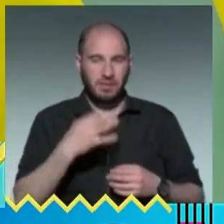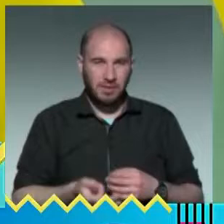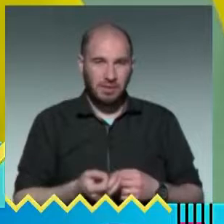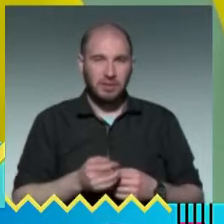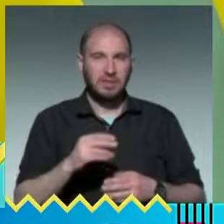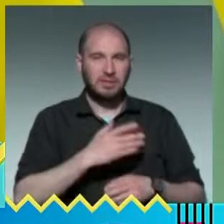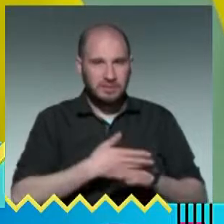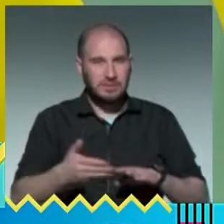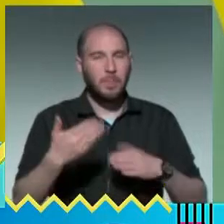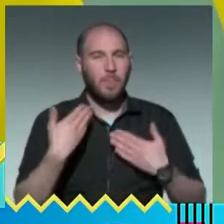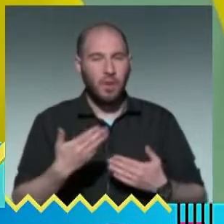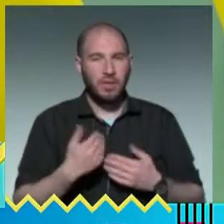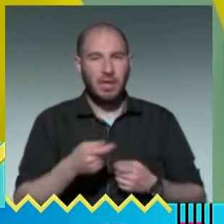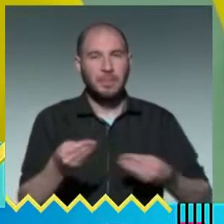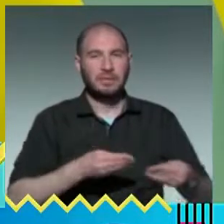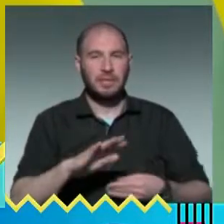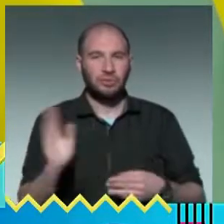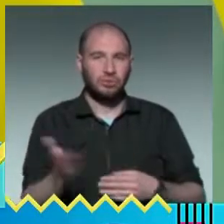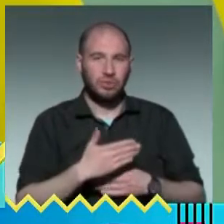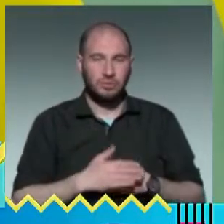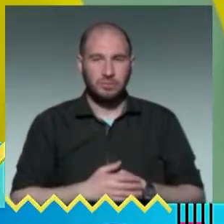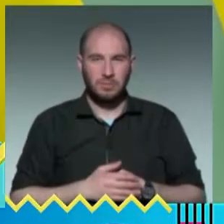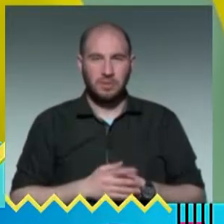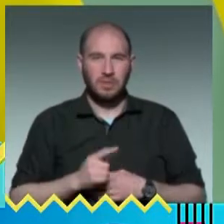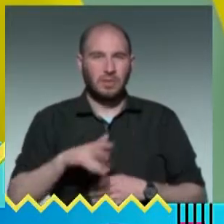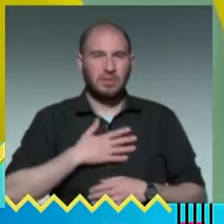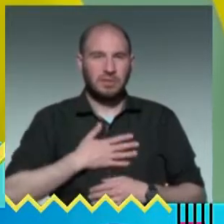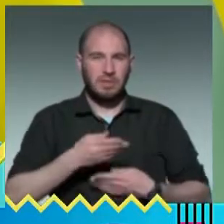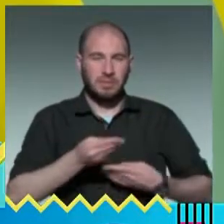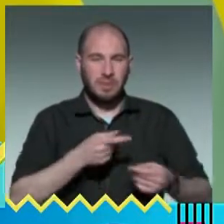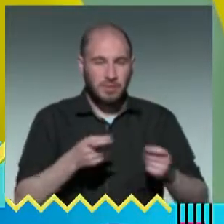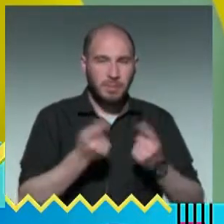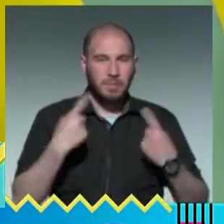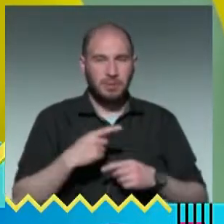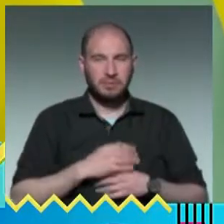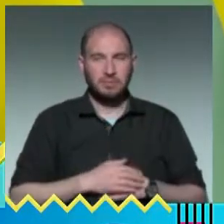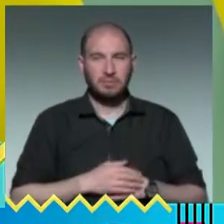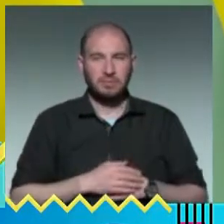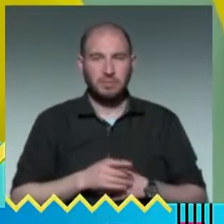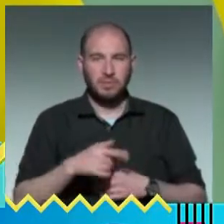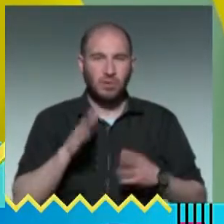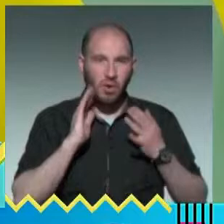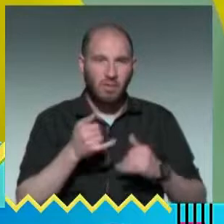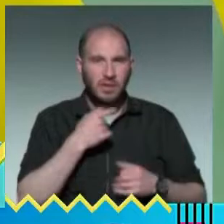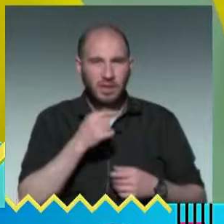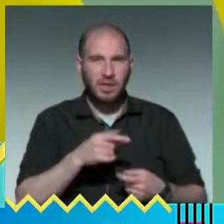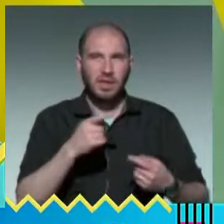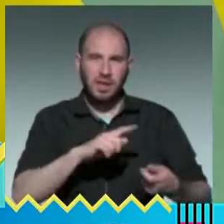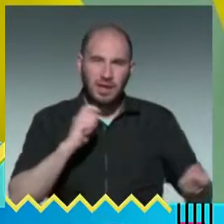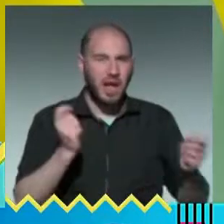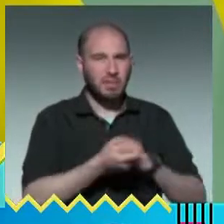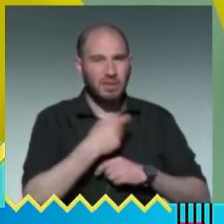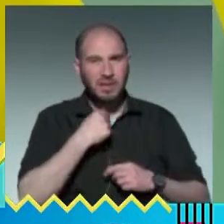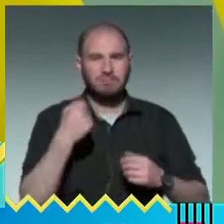poder mantenerlos. Todos los empresarios que venimos, que nos sentimos empresarios, somos pequeños, pero y somos jóvenes y queremos cambiar una cara, que